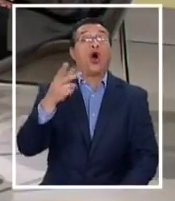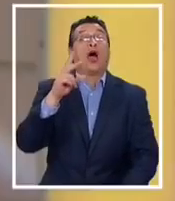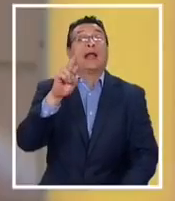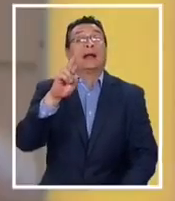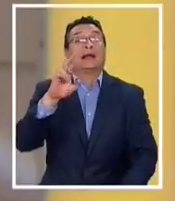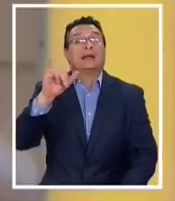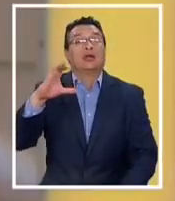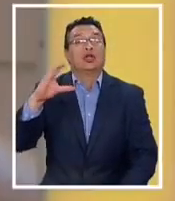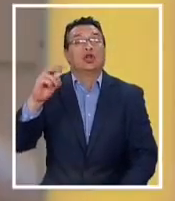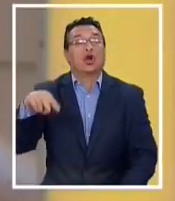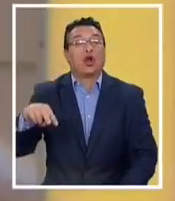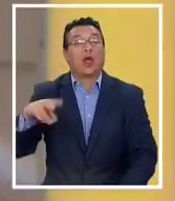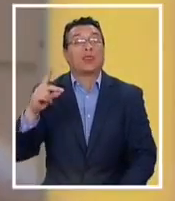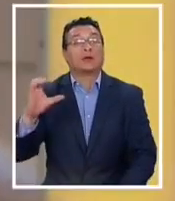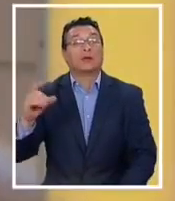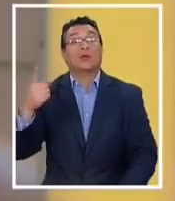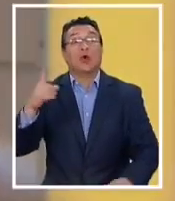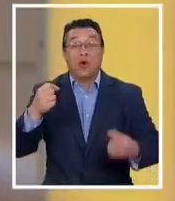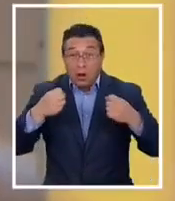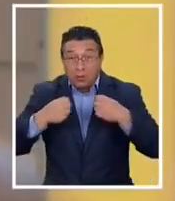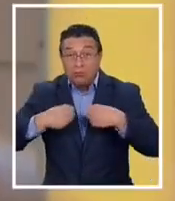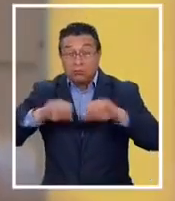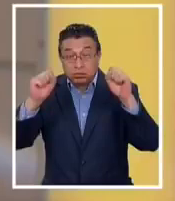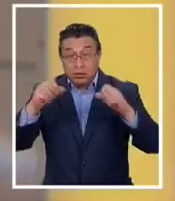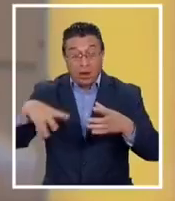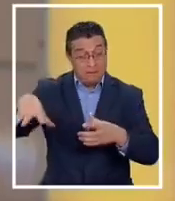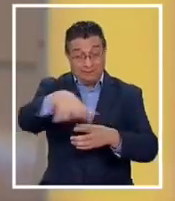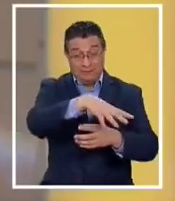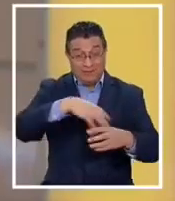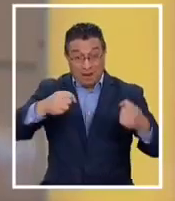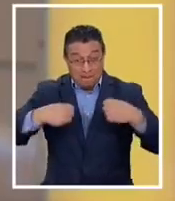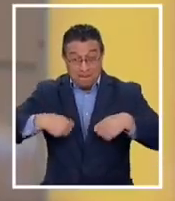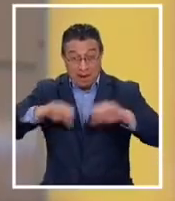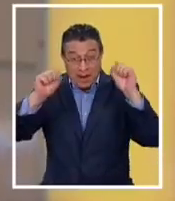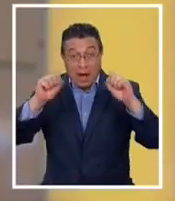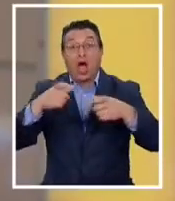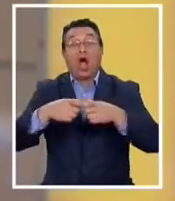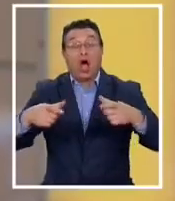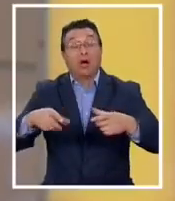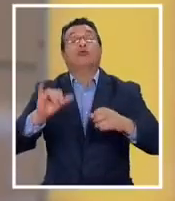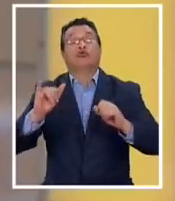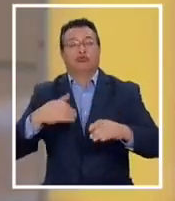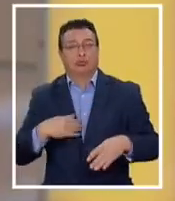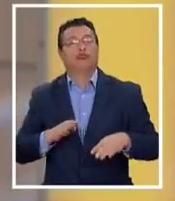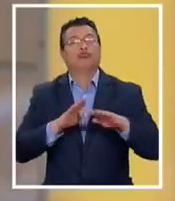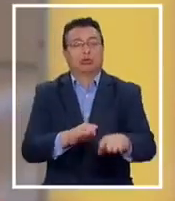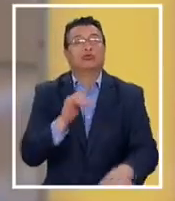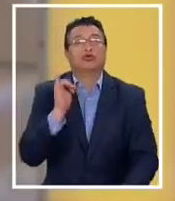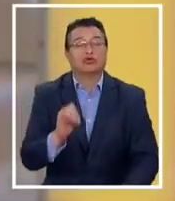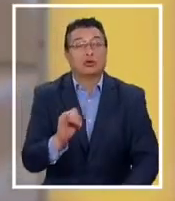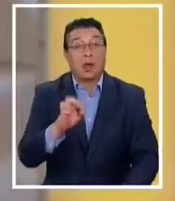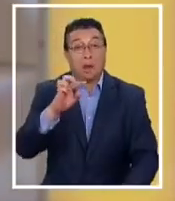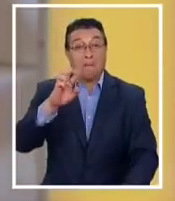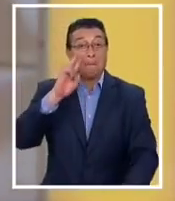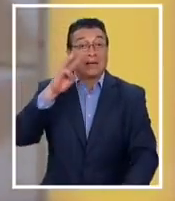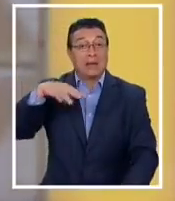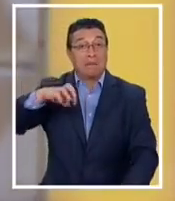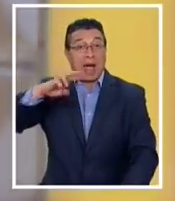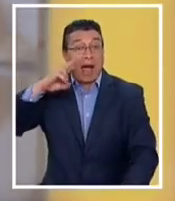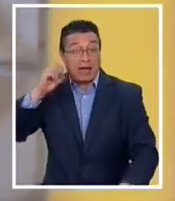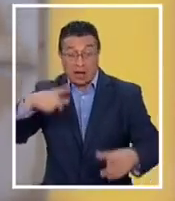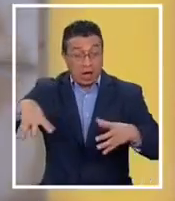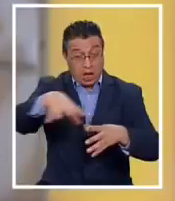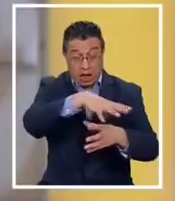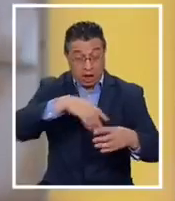algo claro votaría porque en cadena primaria amplia y es más se lo anticipó que si no hay primaria amplia y hay dos